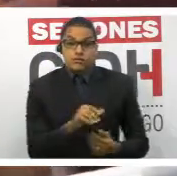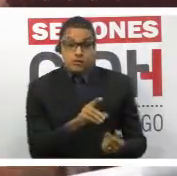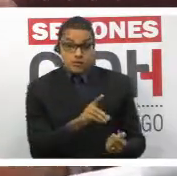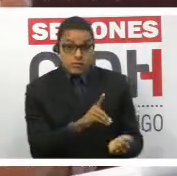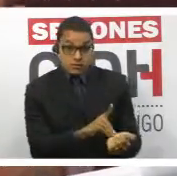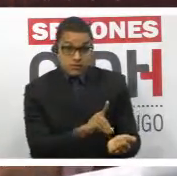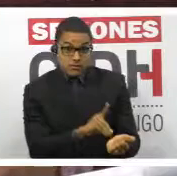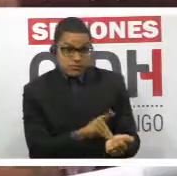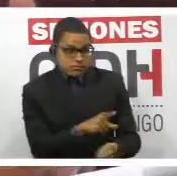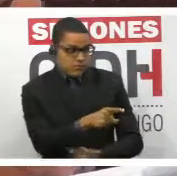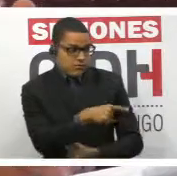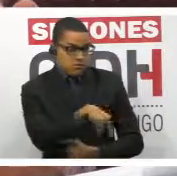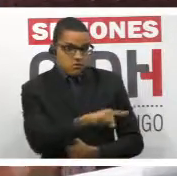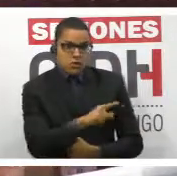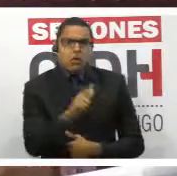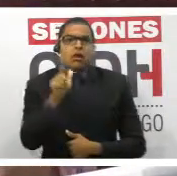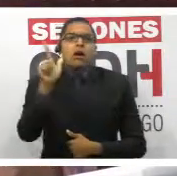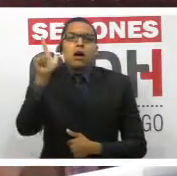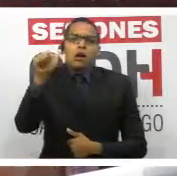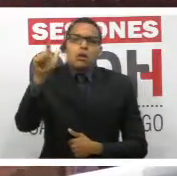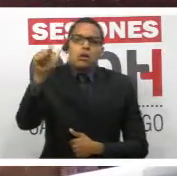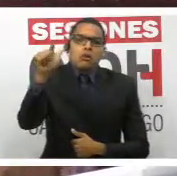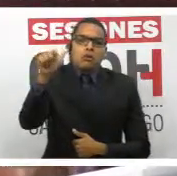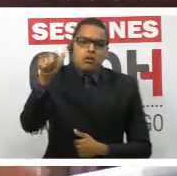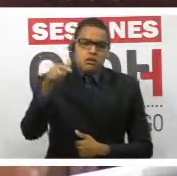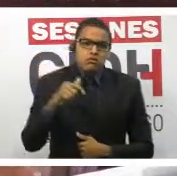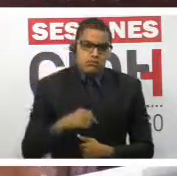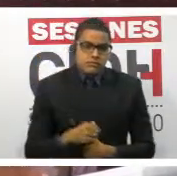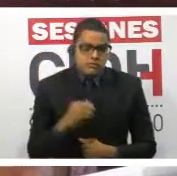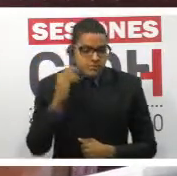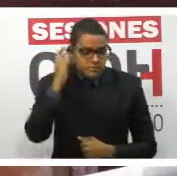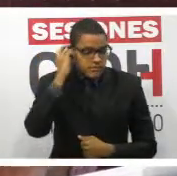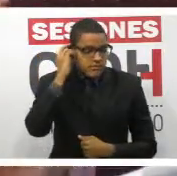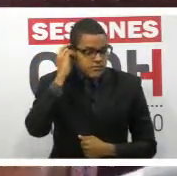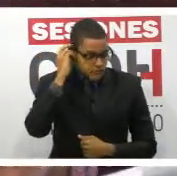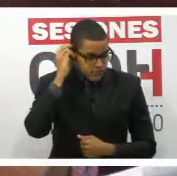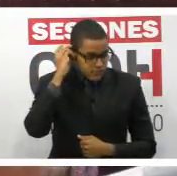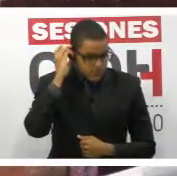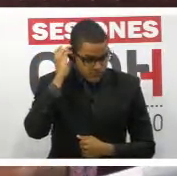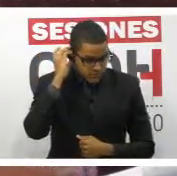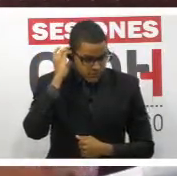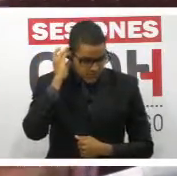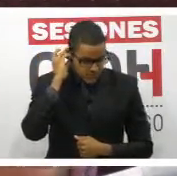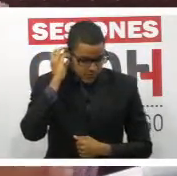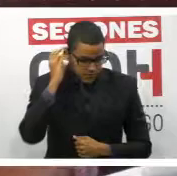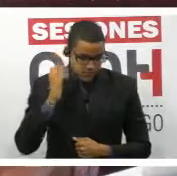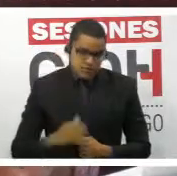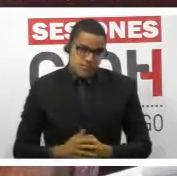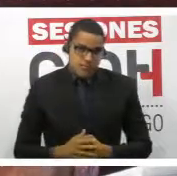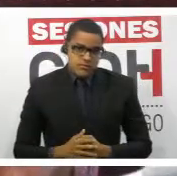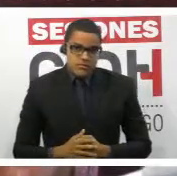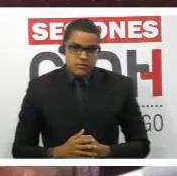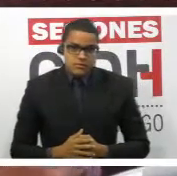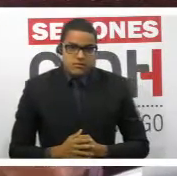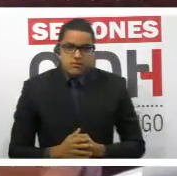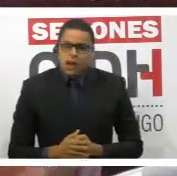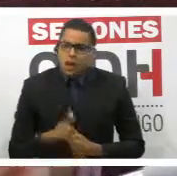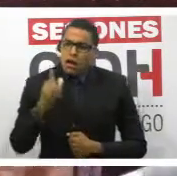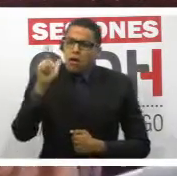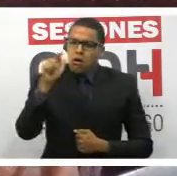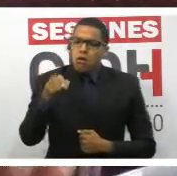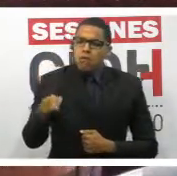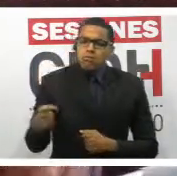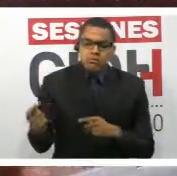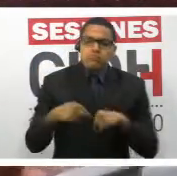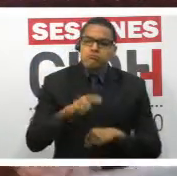la atención de las mujeres aduciendo verdad que quizás en la próxima cita pueda haber ya una camilla accesible para